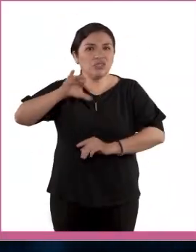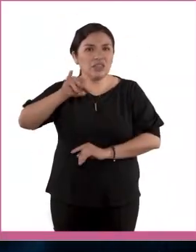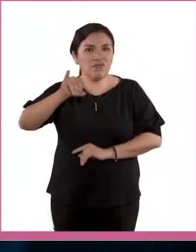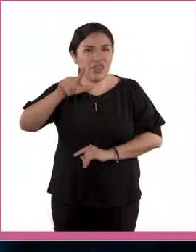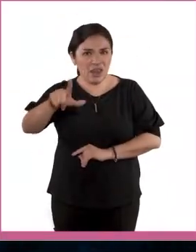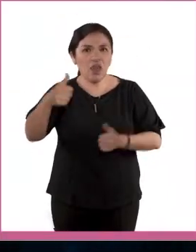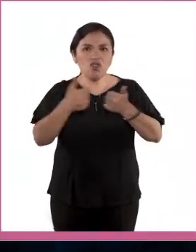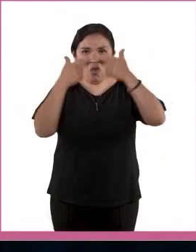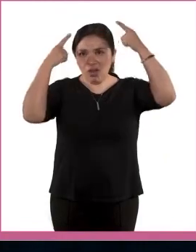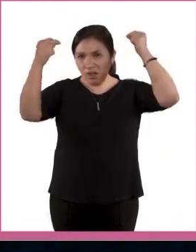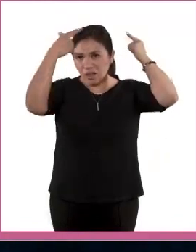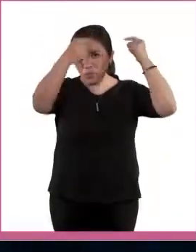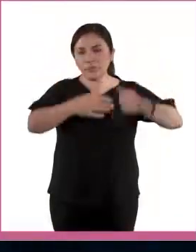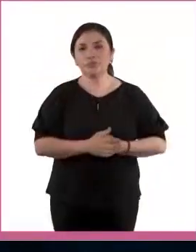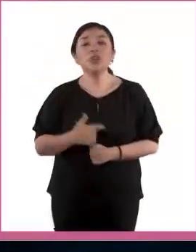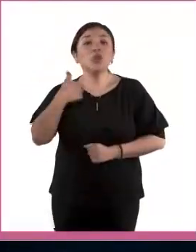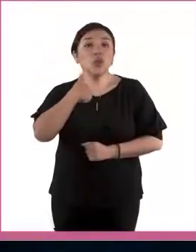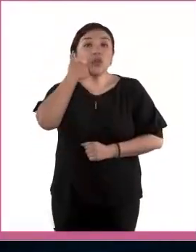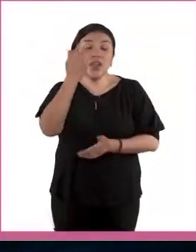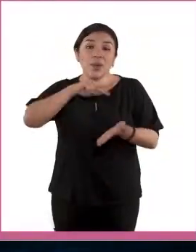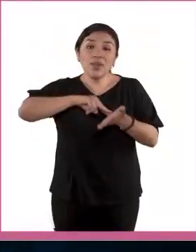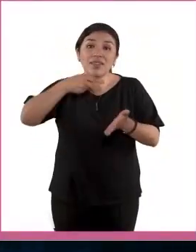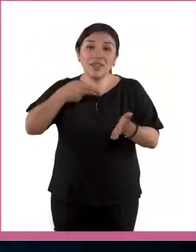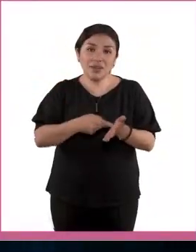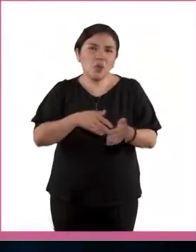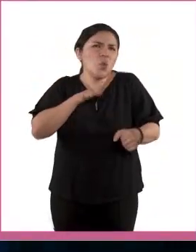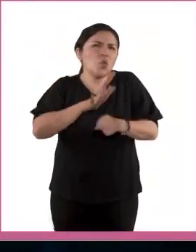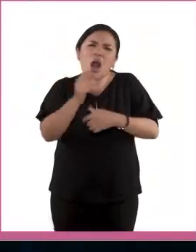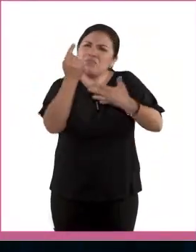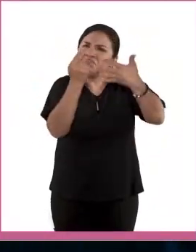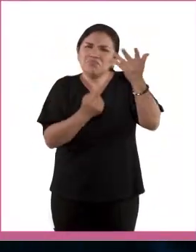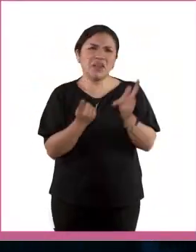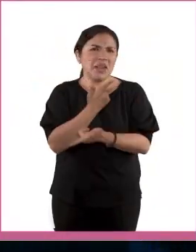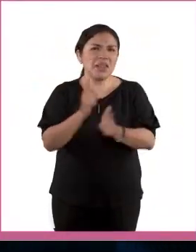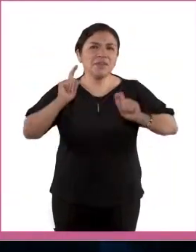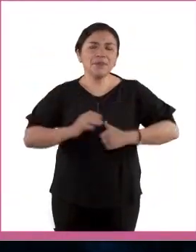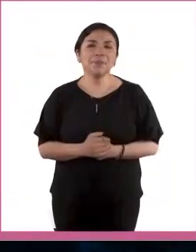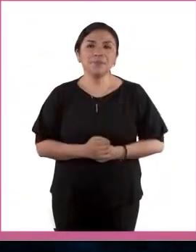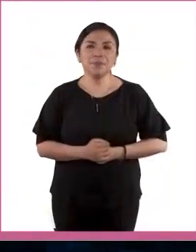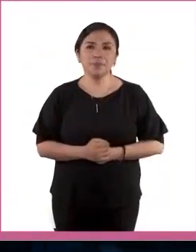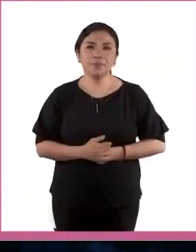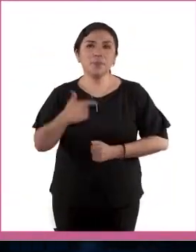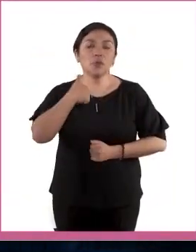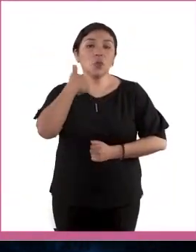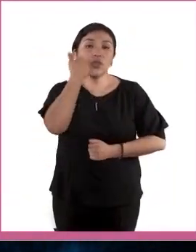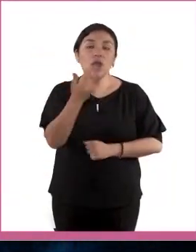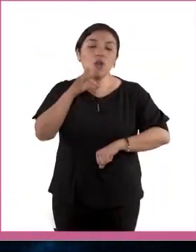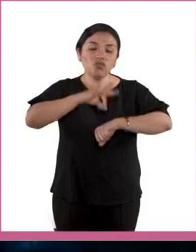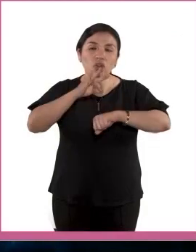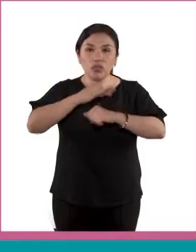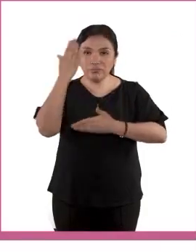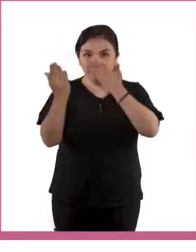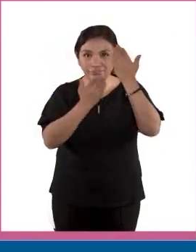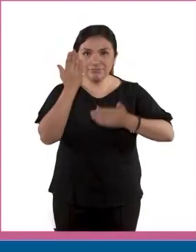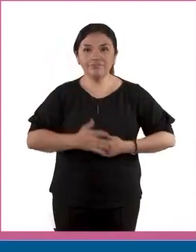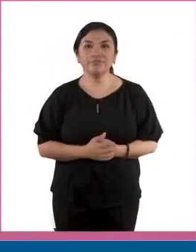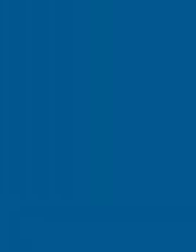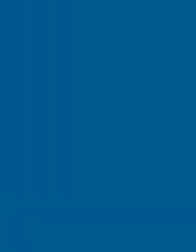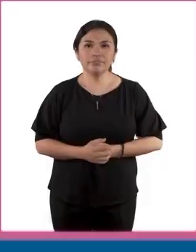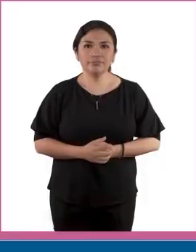civil graduado. Me gustaría ser ingeniero en cualquiera de las ramas. Me gustaría estudiar medicina.